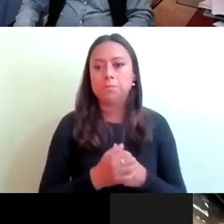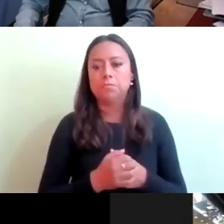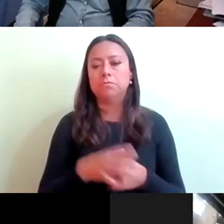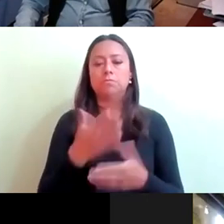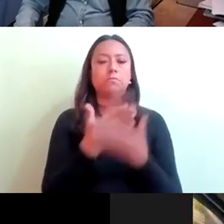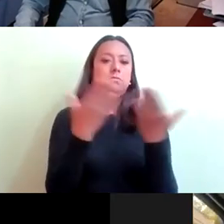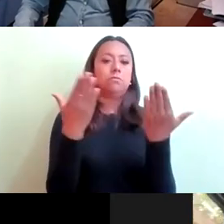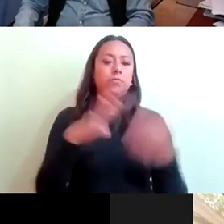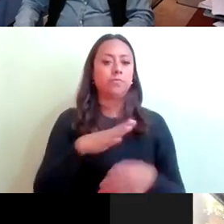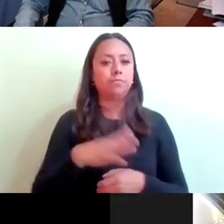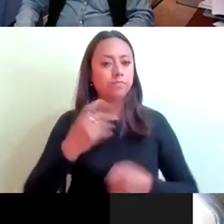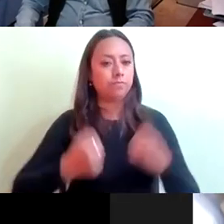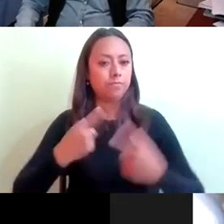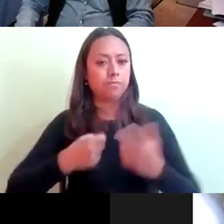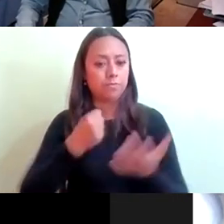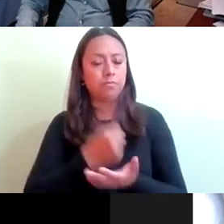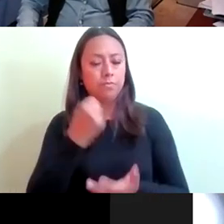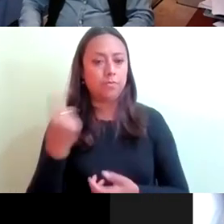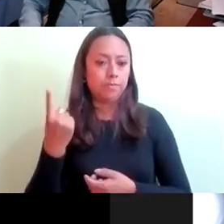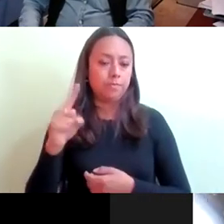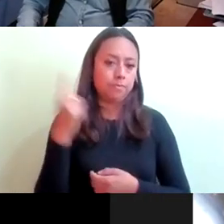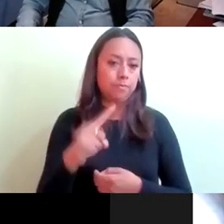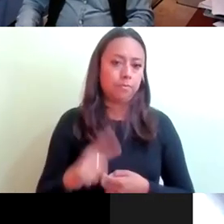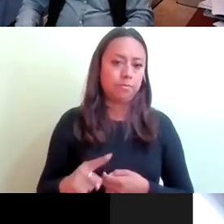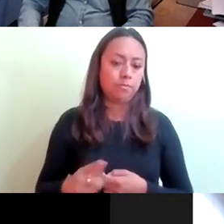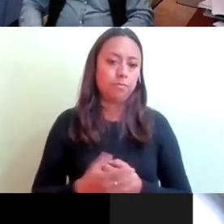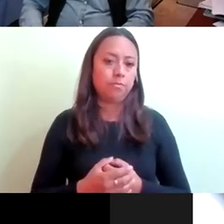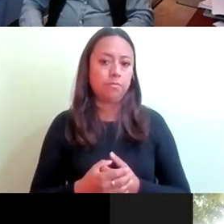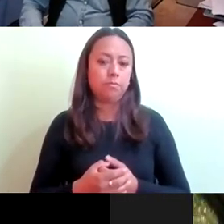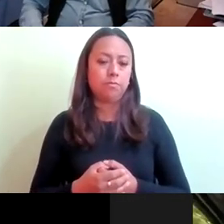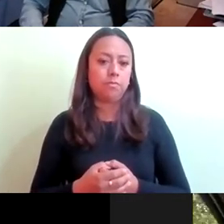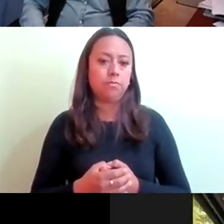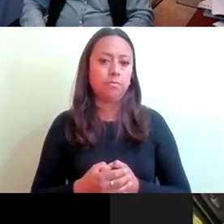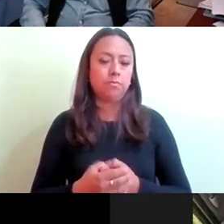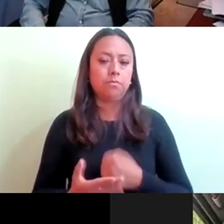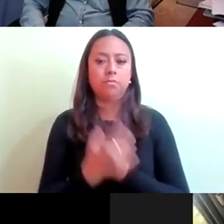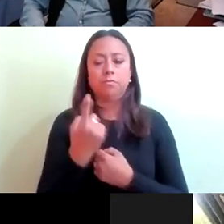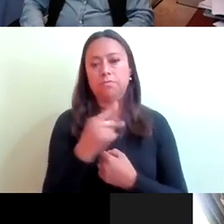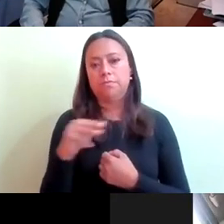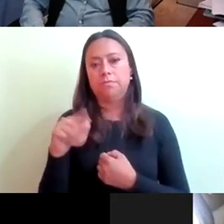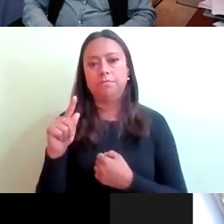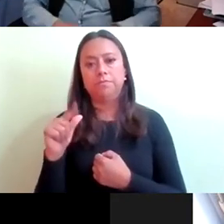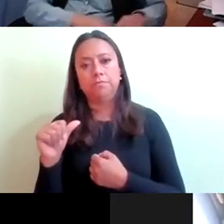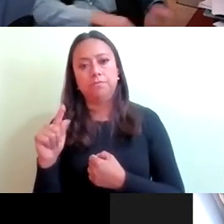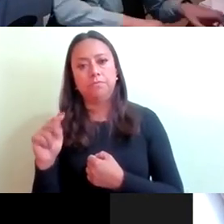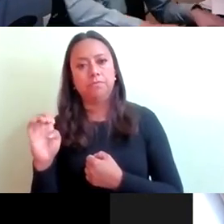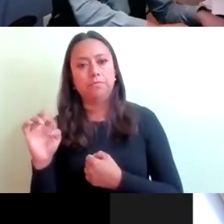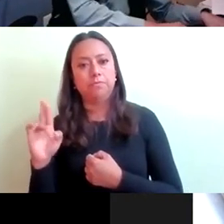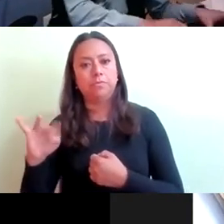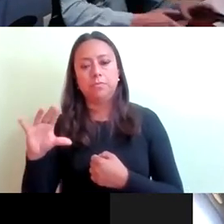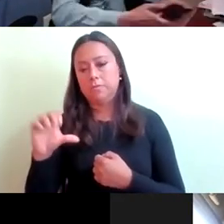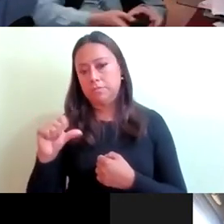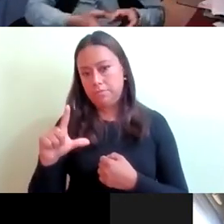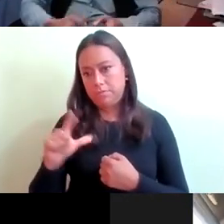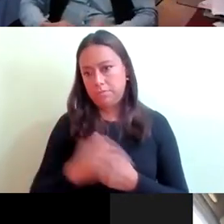imposibilidades del decreto que consideran imposibilidad material, porque imposibilidad jurídica, presidente, no puede haber